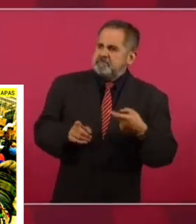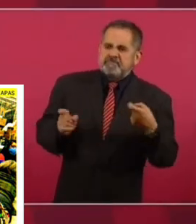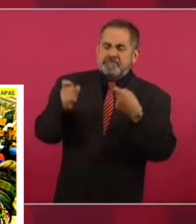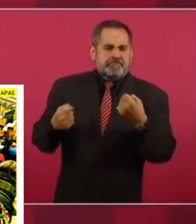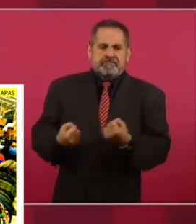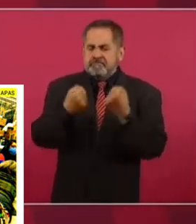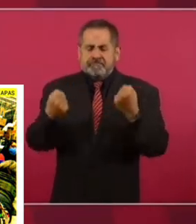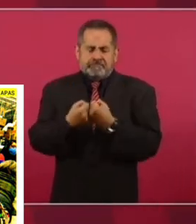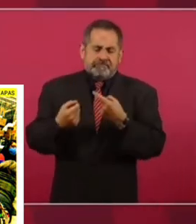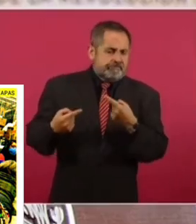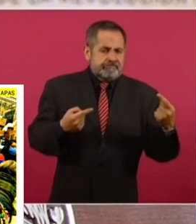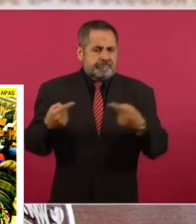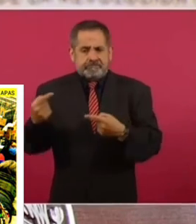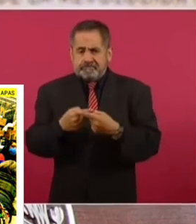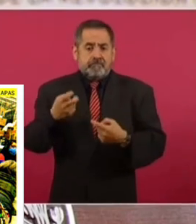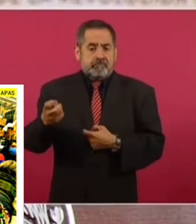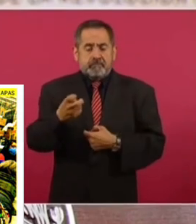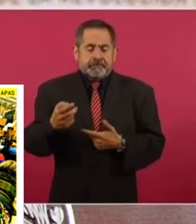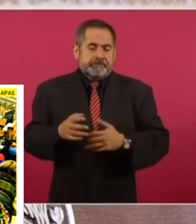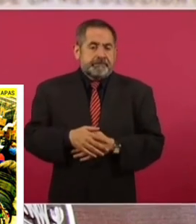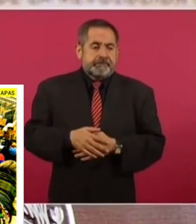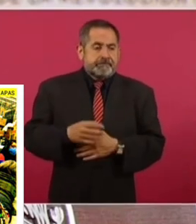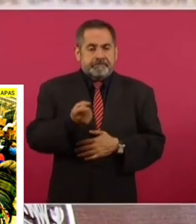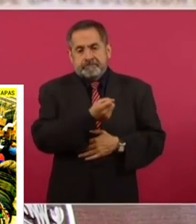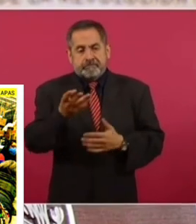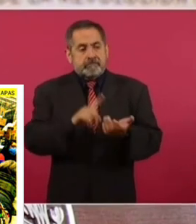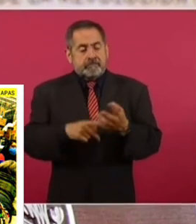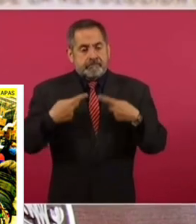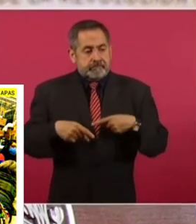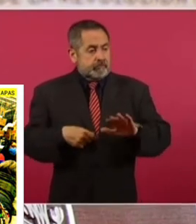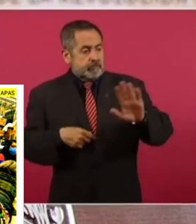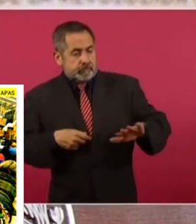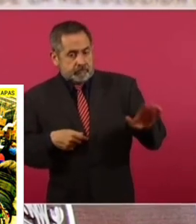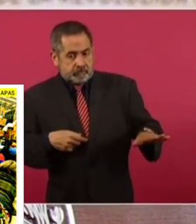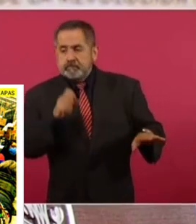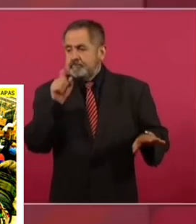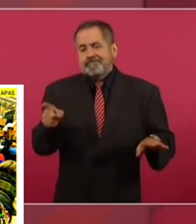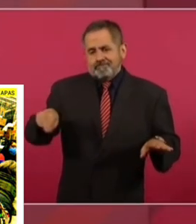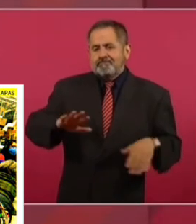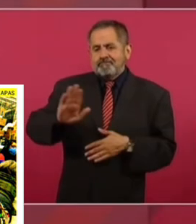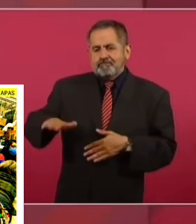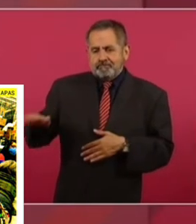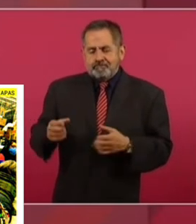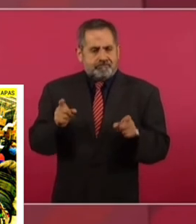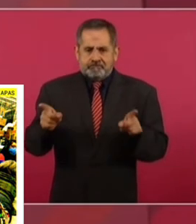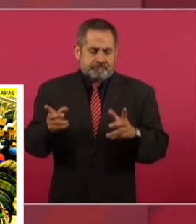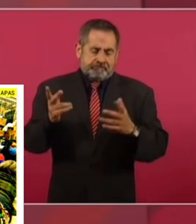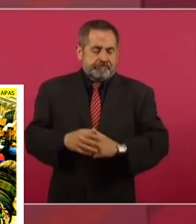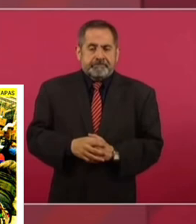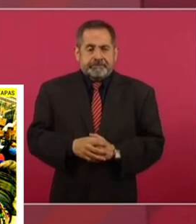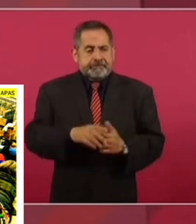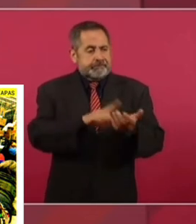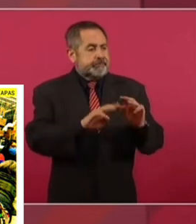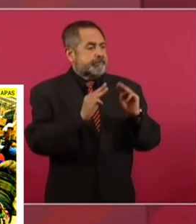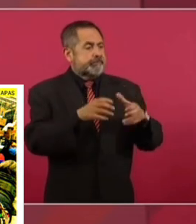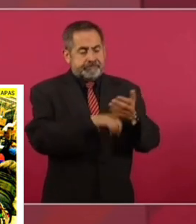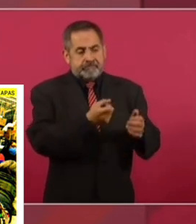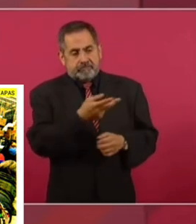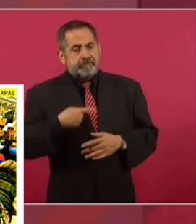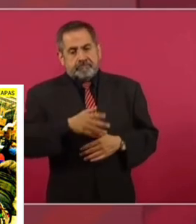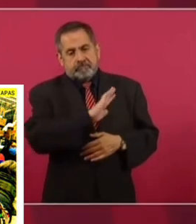agredidos y hubo un enfrentamiento y perdieron la vida tanto personas de este grupo de la delincuencia